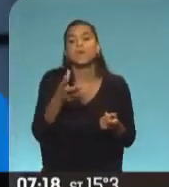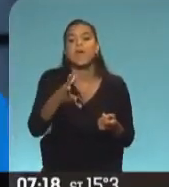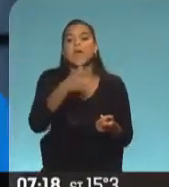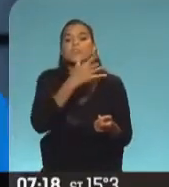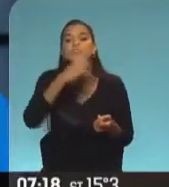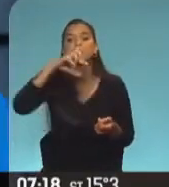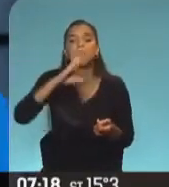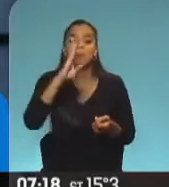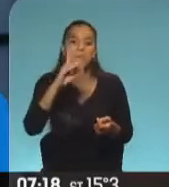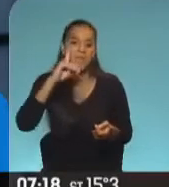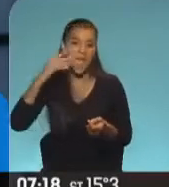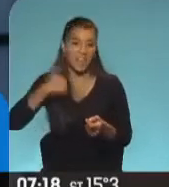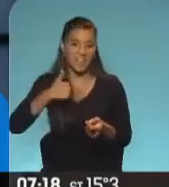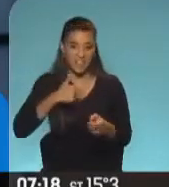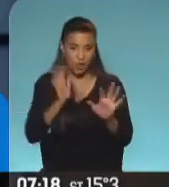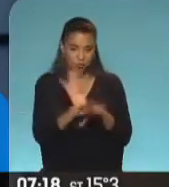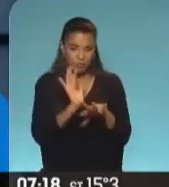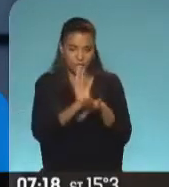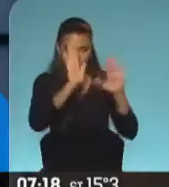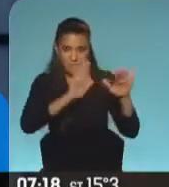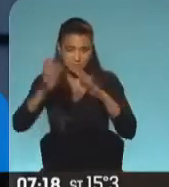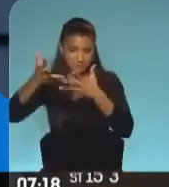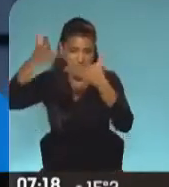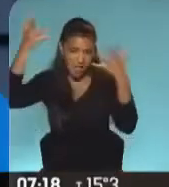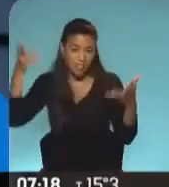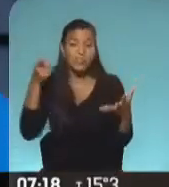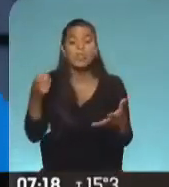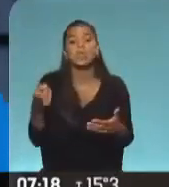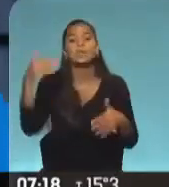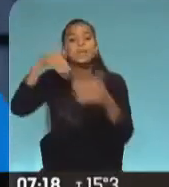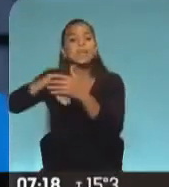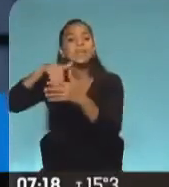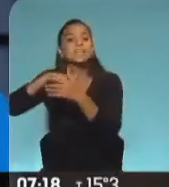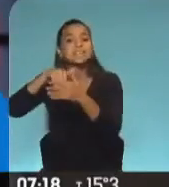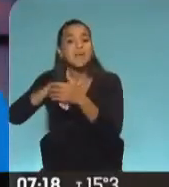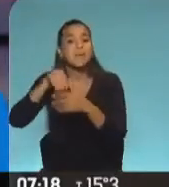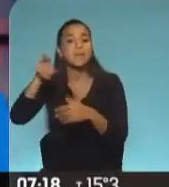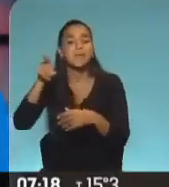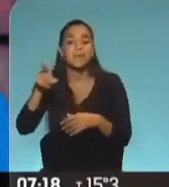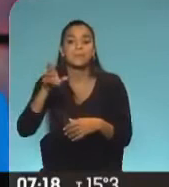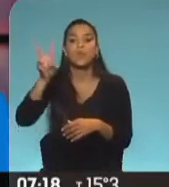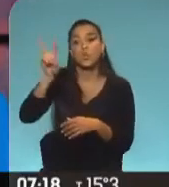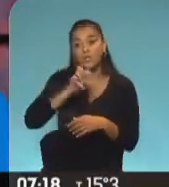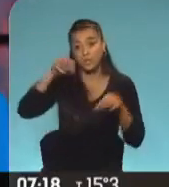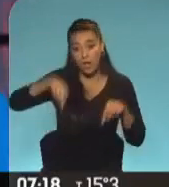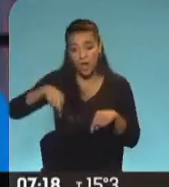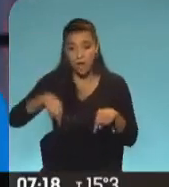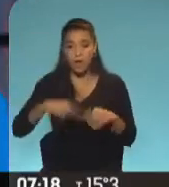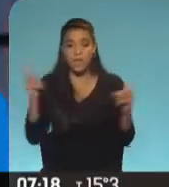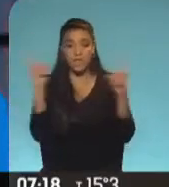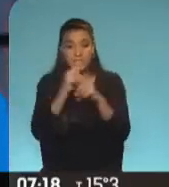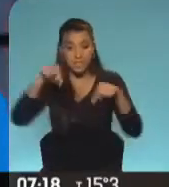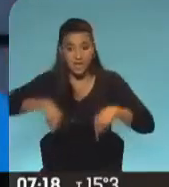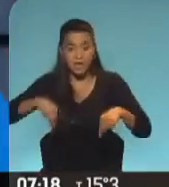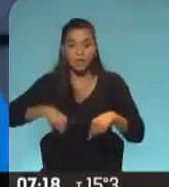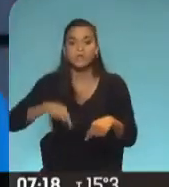PBI argentinos. Imagínate lo grande que es. Incluso la Reserva Federal contrató a BlackRock ahora en la crisis de